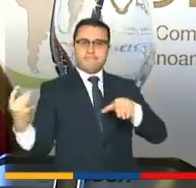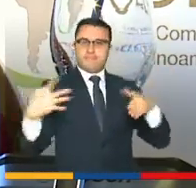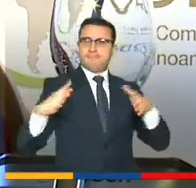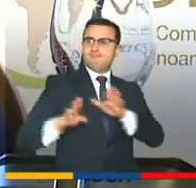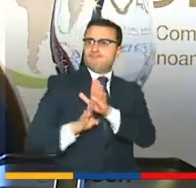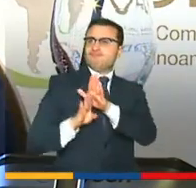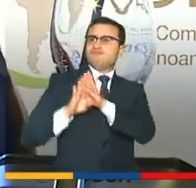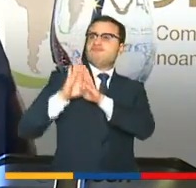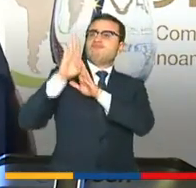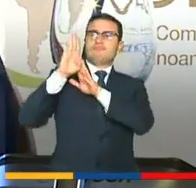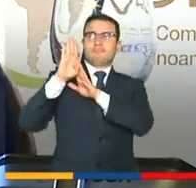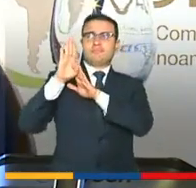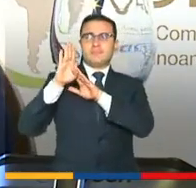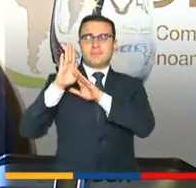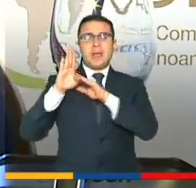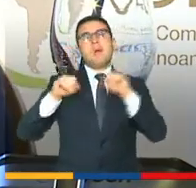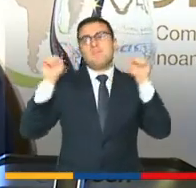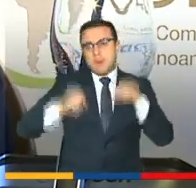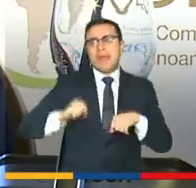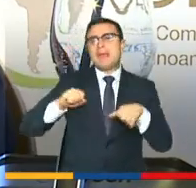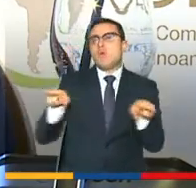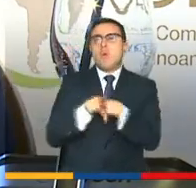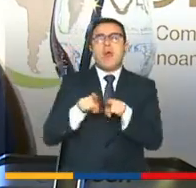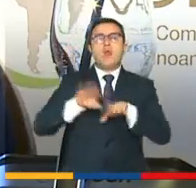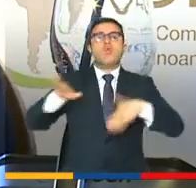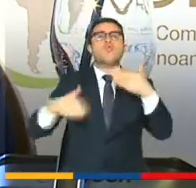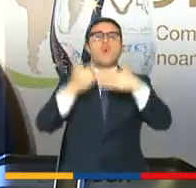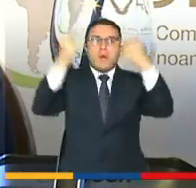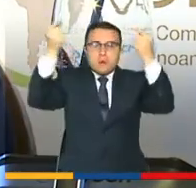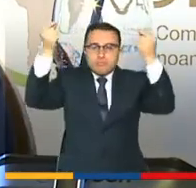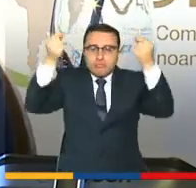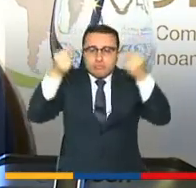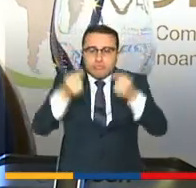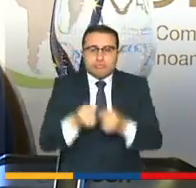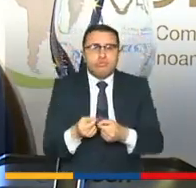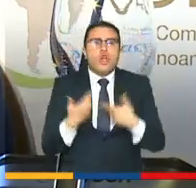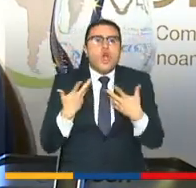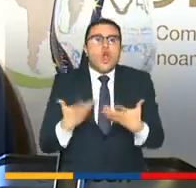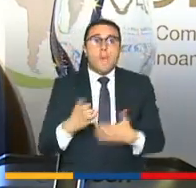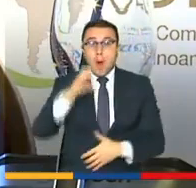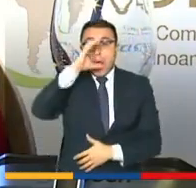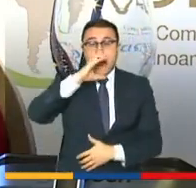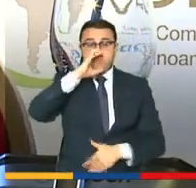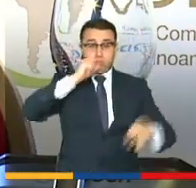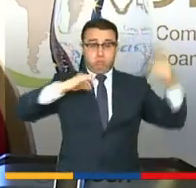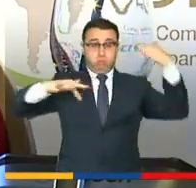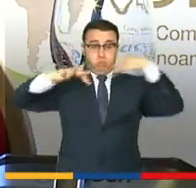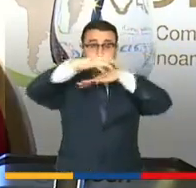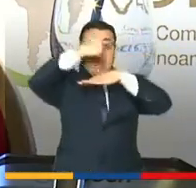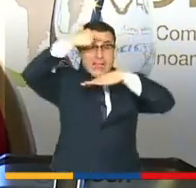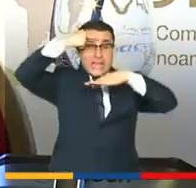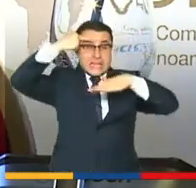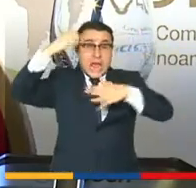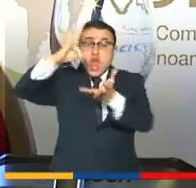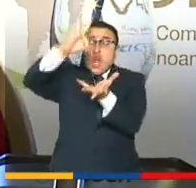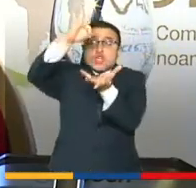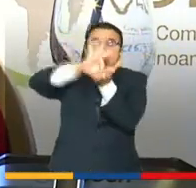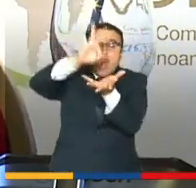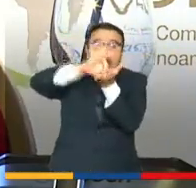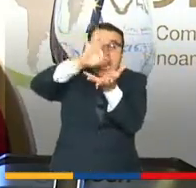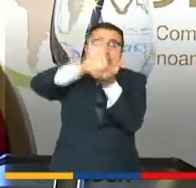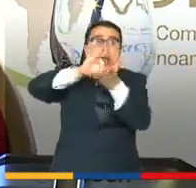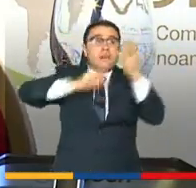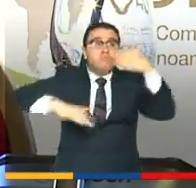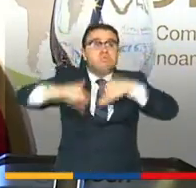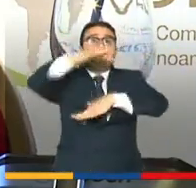términos de una nueva contabilidad, que son las toneladas de CO2 equivalente emitidas a la atmósfera o